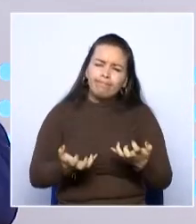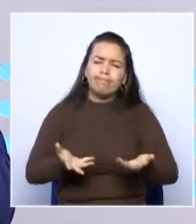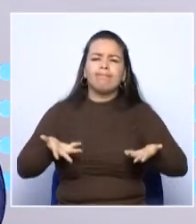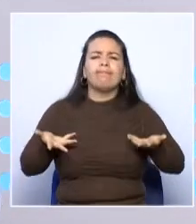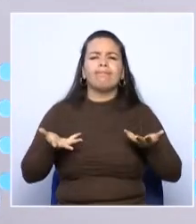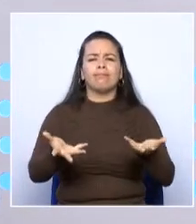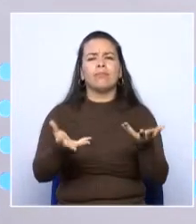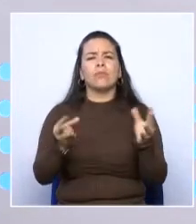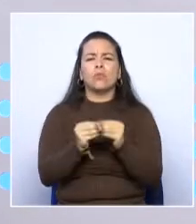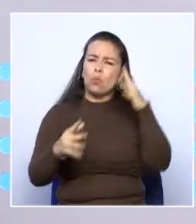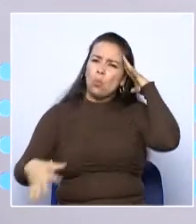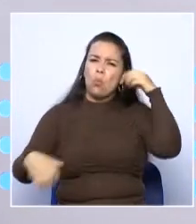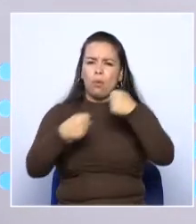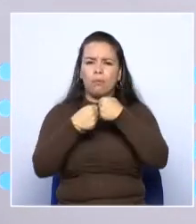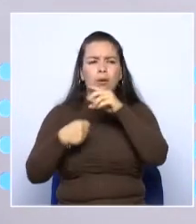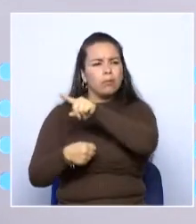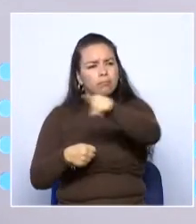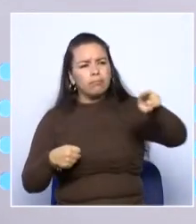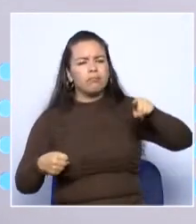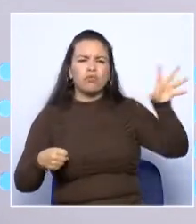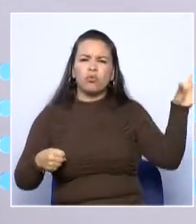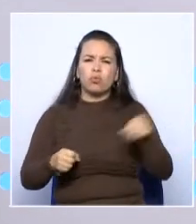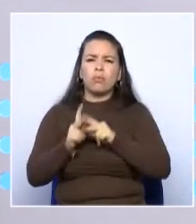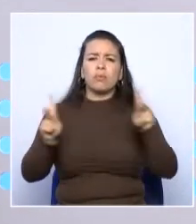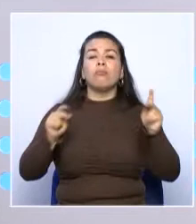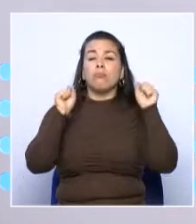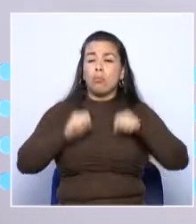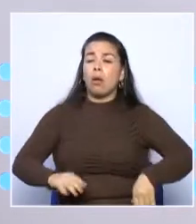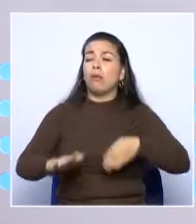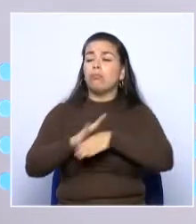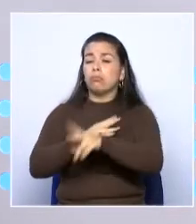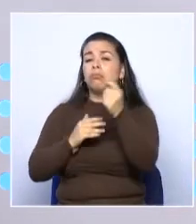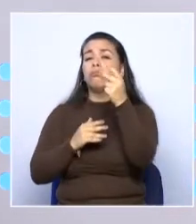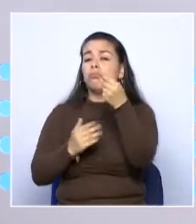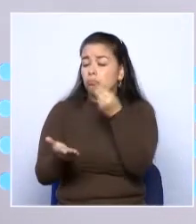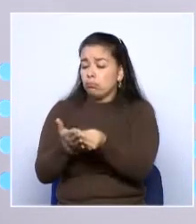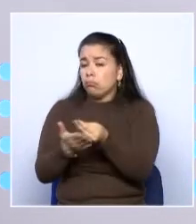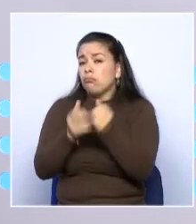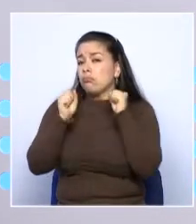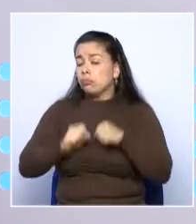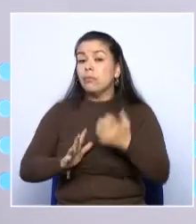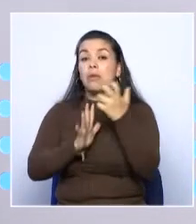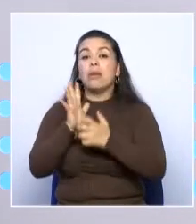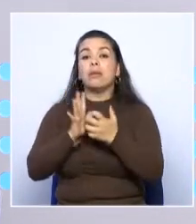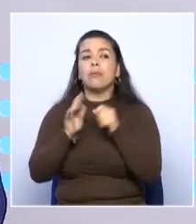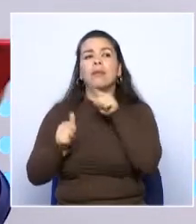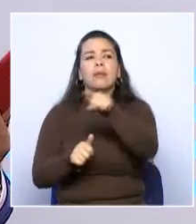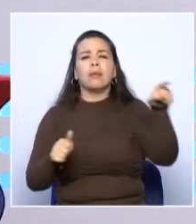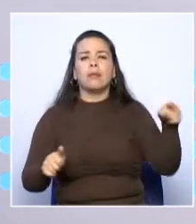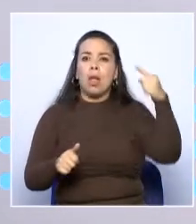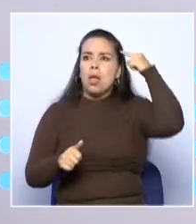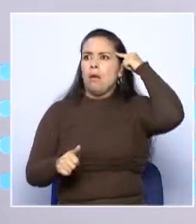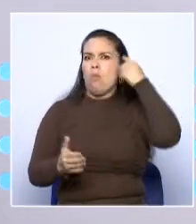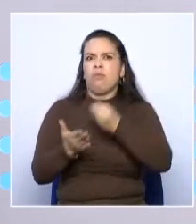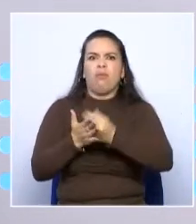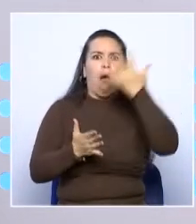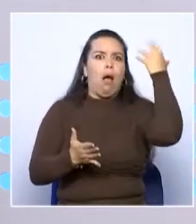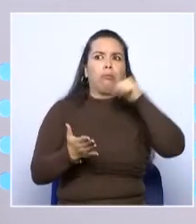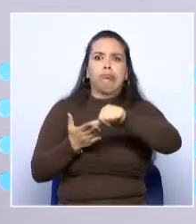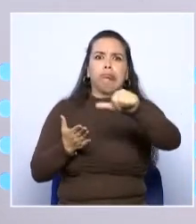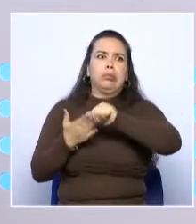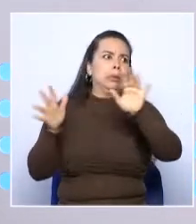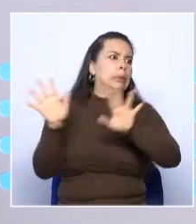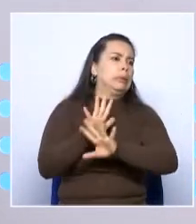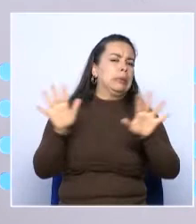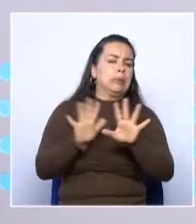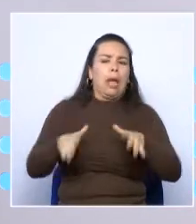hacer un convenio para que la gente pueda tener a un precio muy económico este tipo de exámenes, porque mucha gente pensará que son exámenes muy costosos